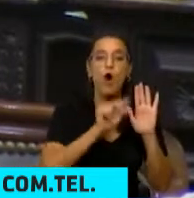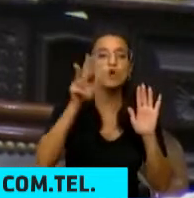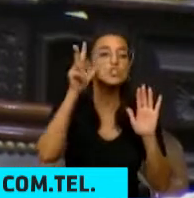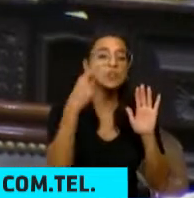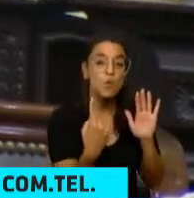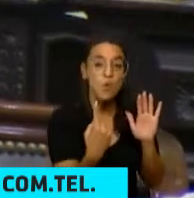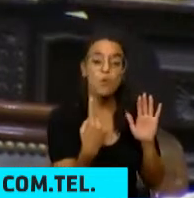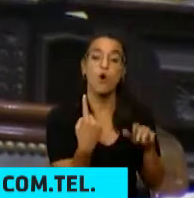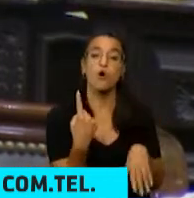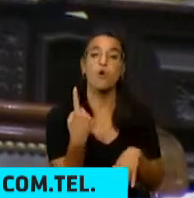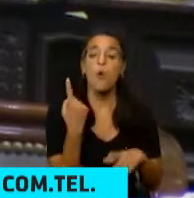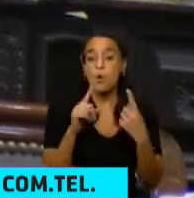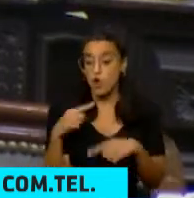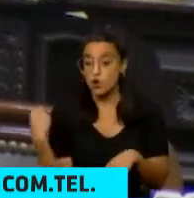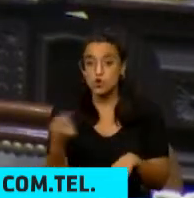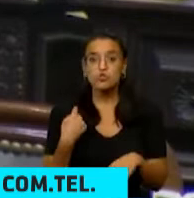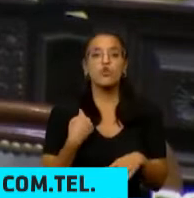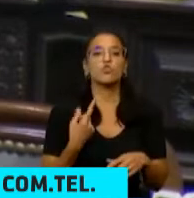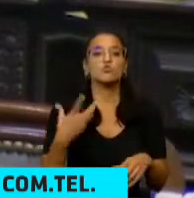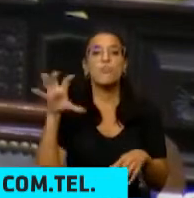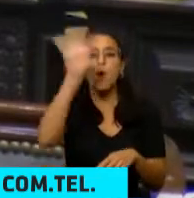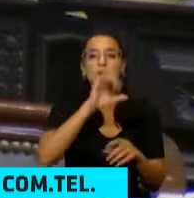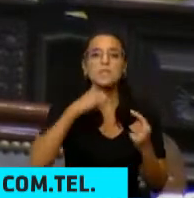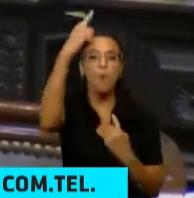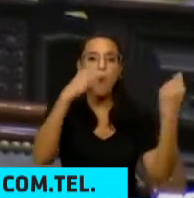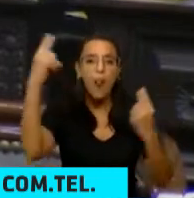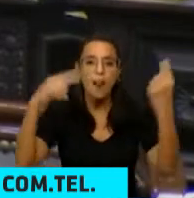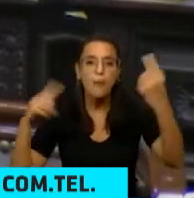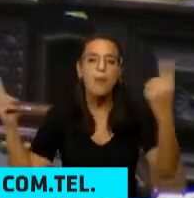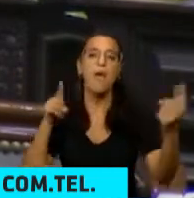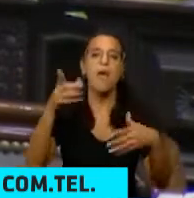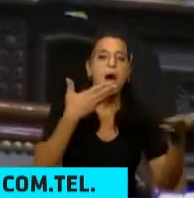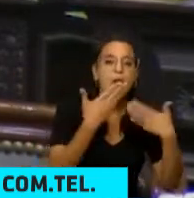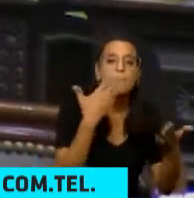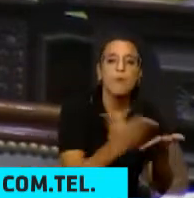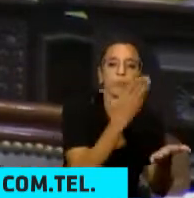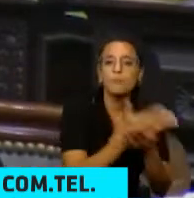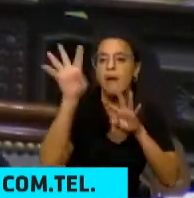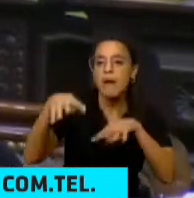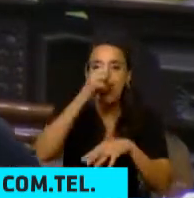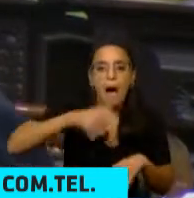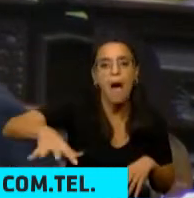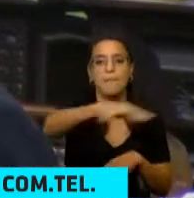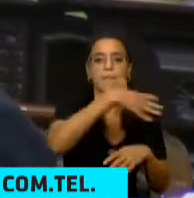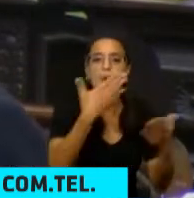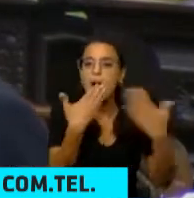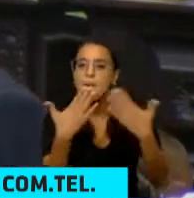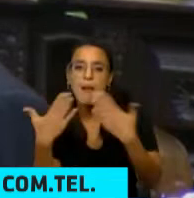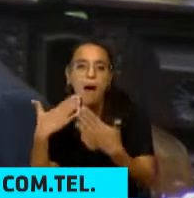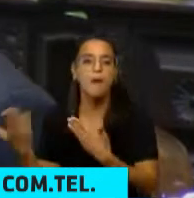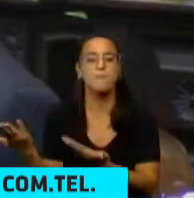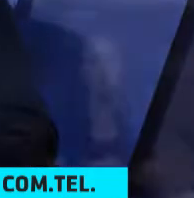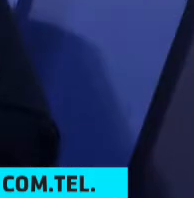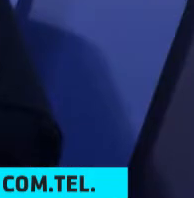salir la ley de boleta única para las elecciones. Es decir, que primigeniamente, diputado,